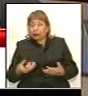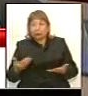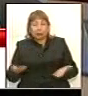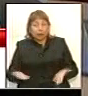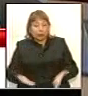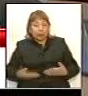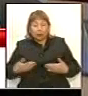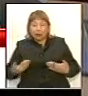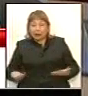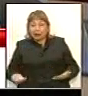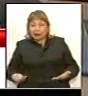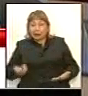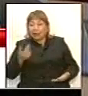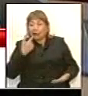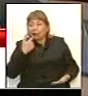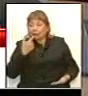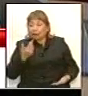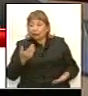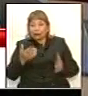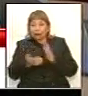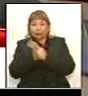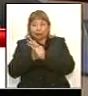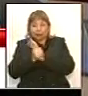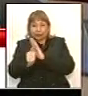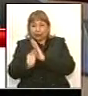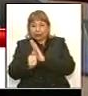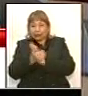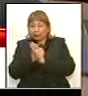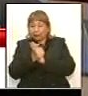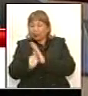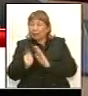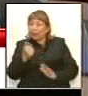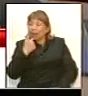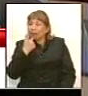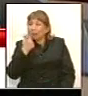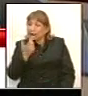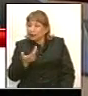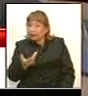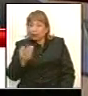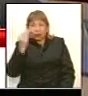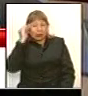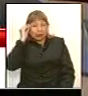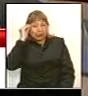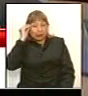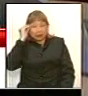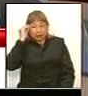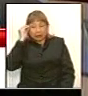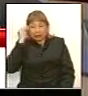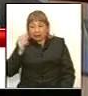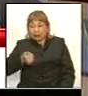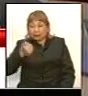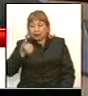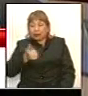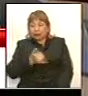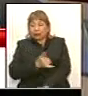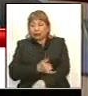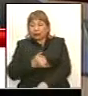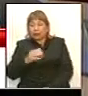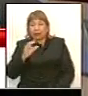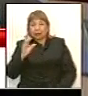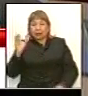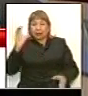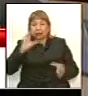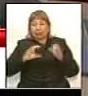puede ocurrir, lo ha dicho los expertos, lo siguen diciendo el ingeniero, el jefe del Instituto